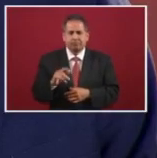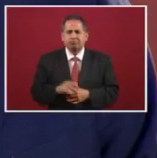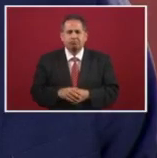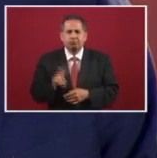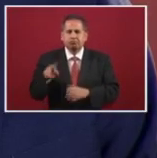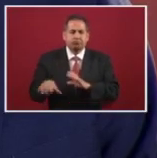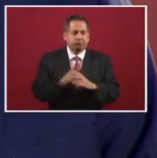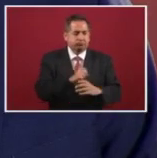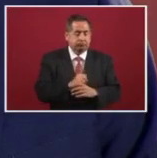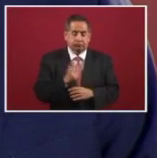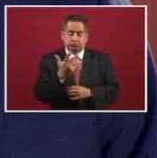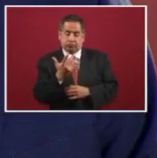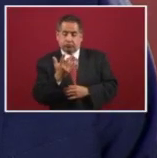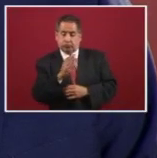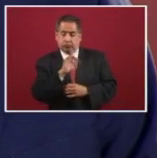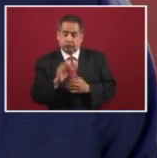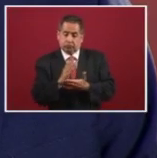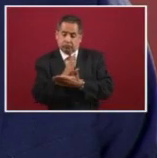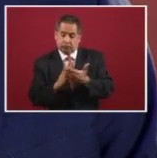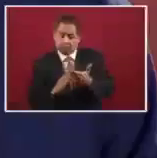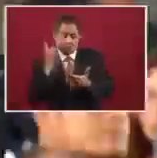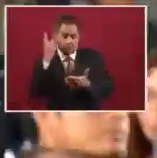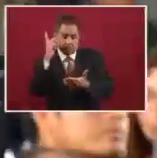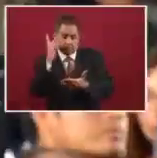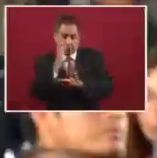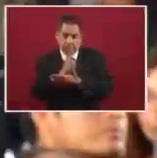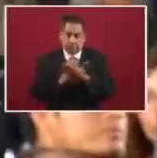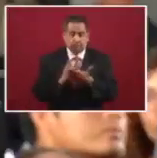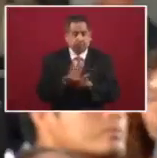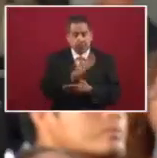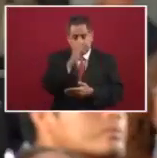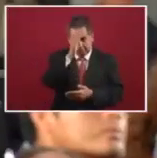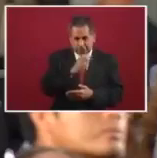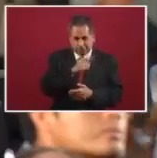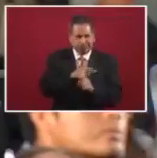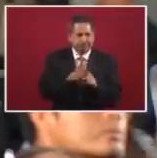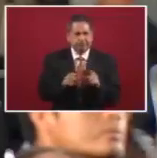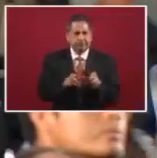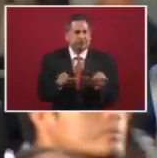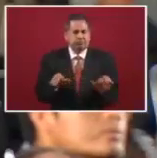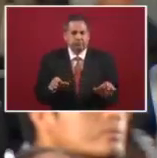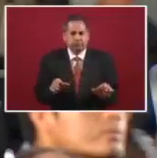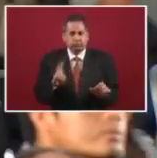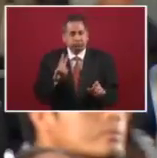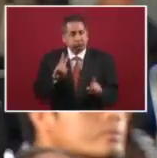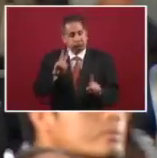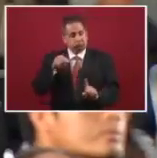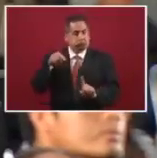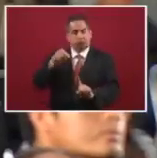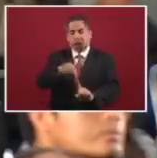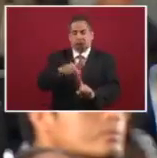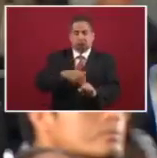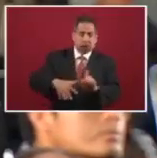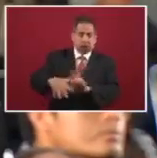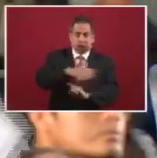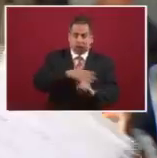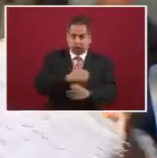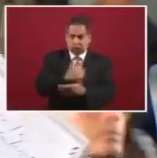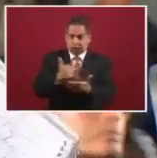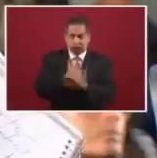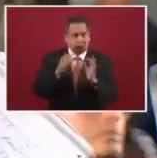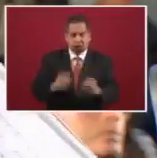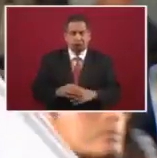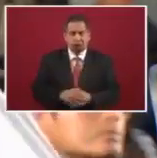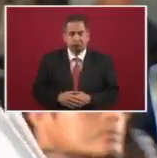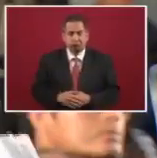reparten 50% Durango y 50% Coahuila. Pero no hay ninguna visión metropolitana. El anterior